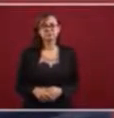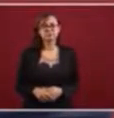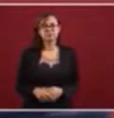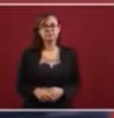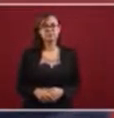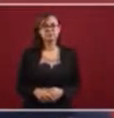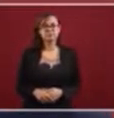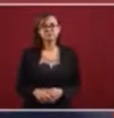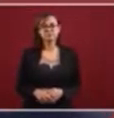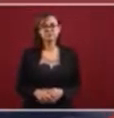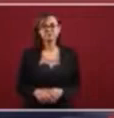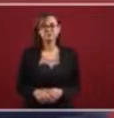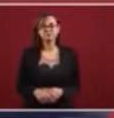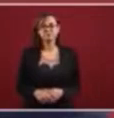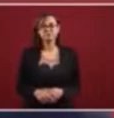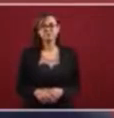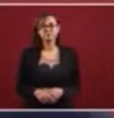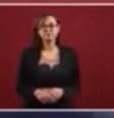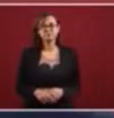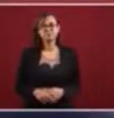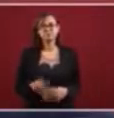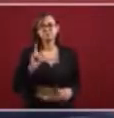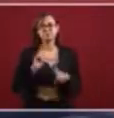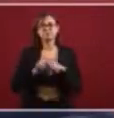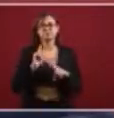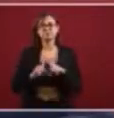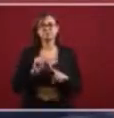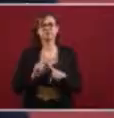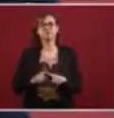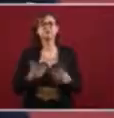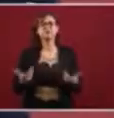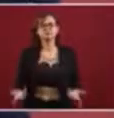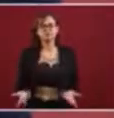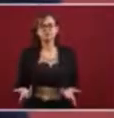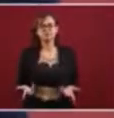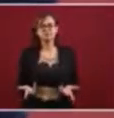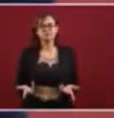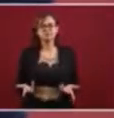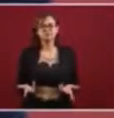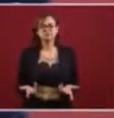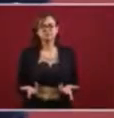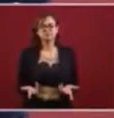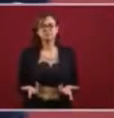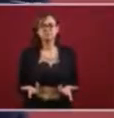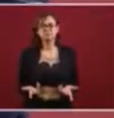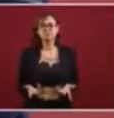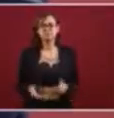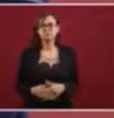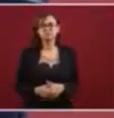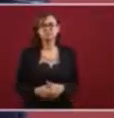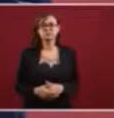O sea, ¿quién es el personaje? En el caso